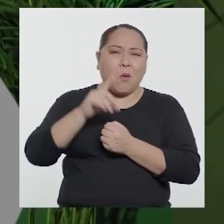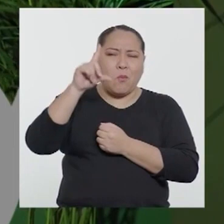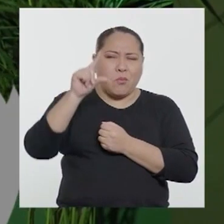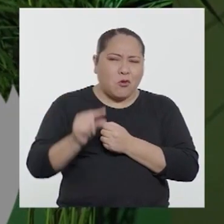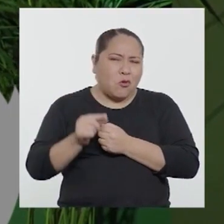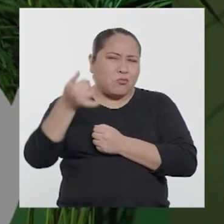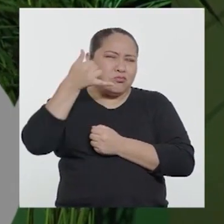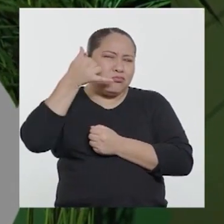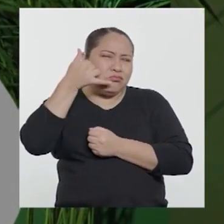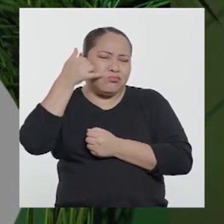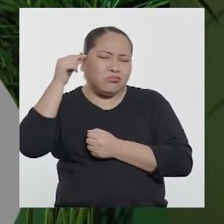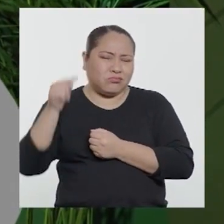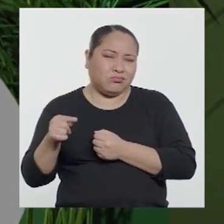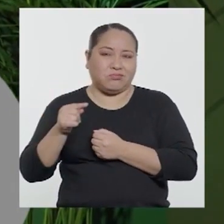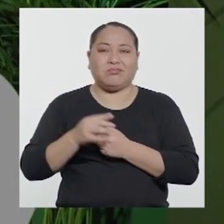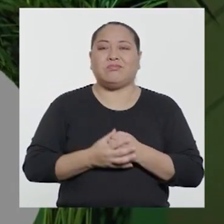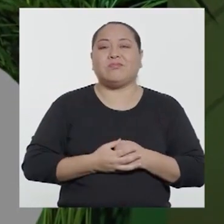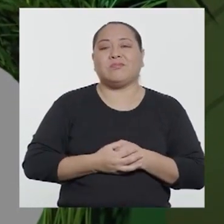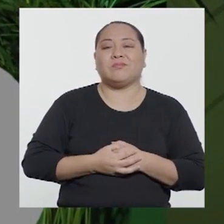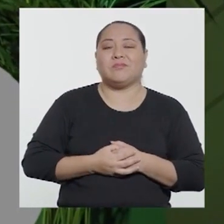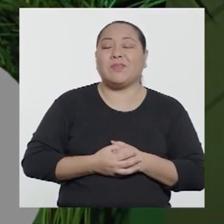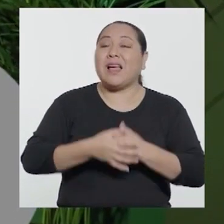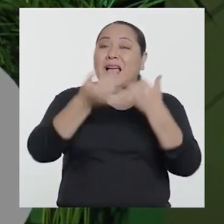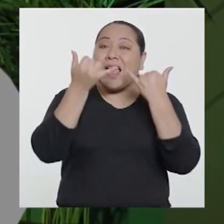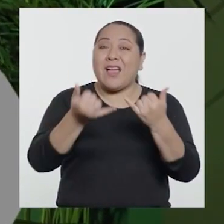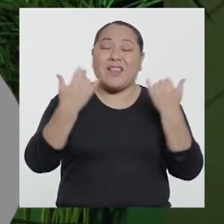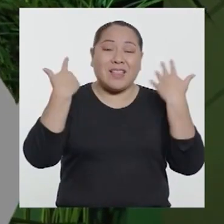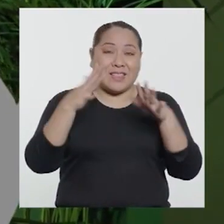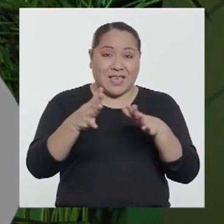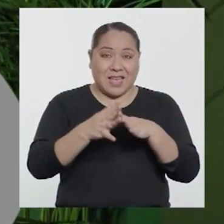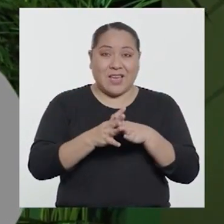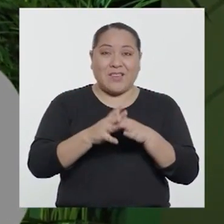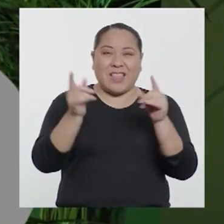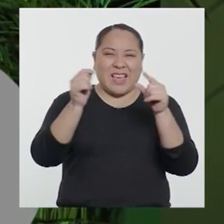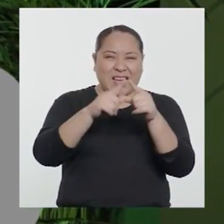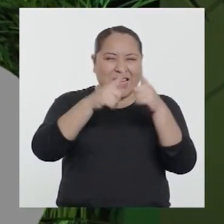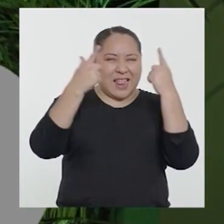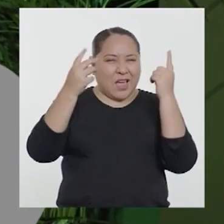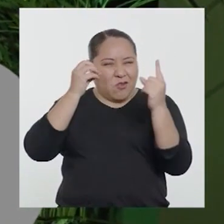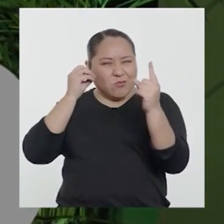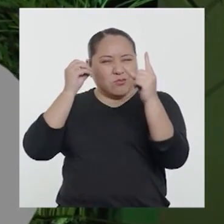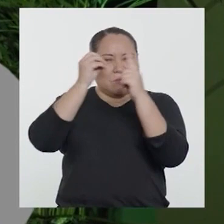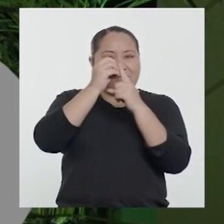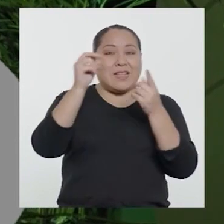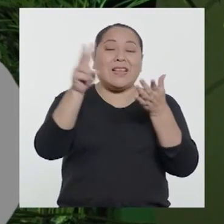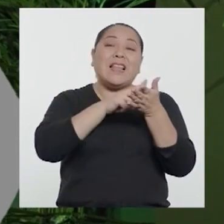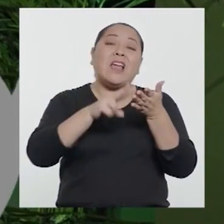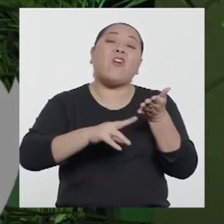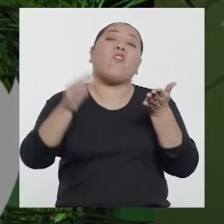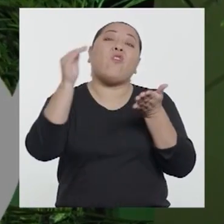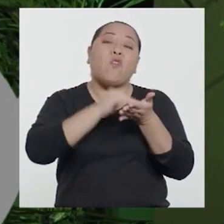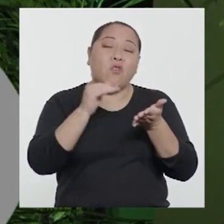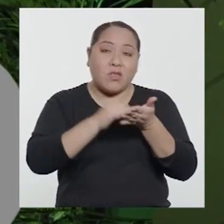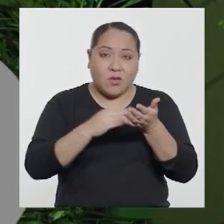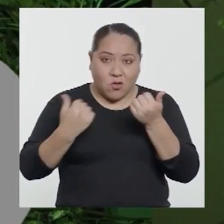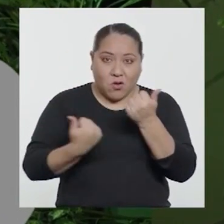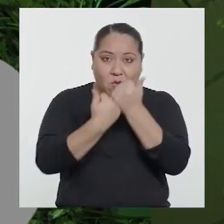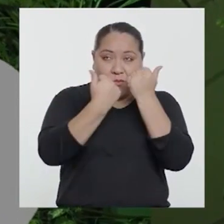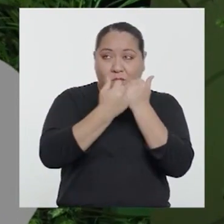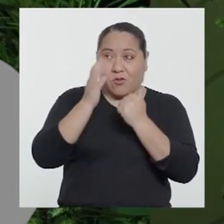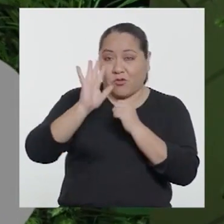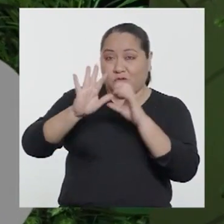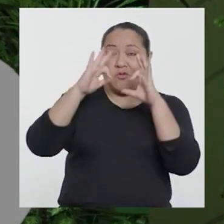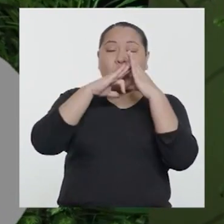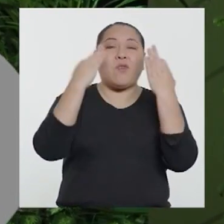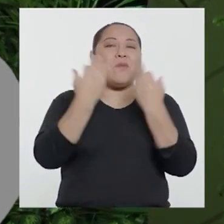del teléfono celular. Ahora tenemos una gran misión. Lean nuevamente, con apoyo de su